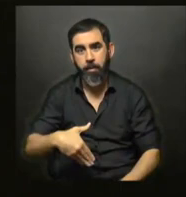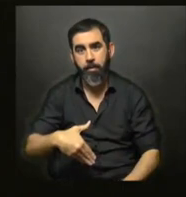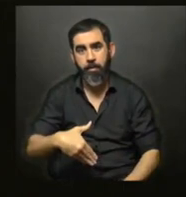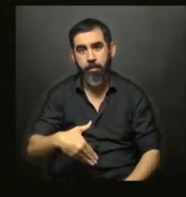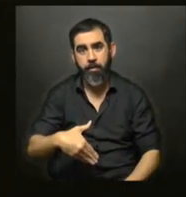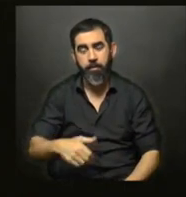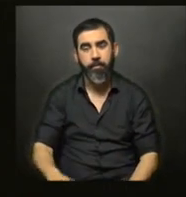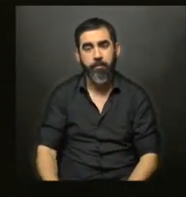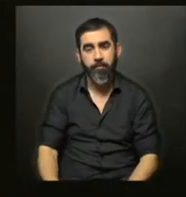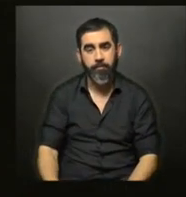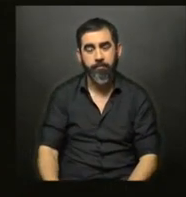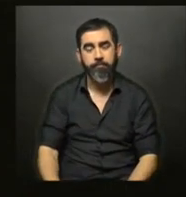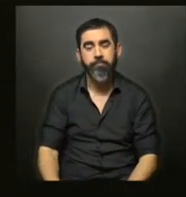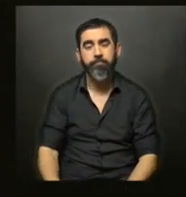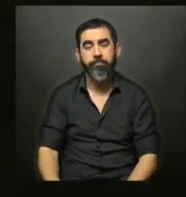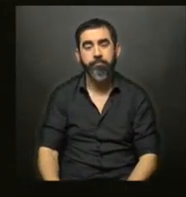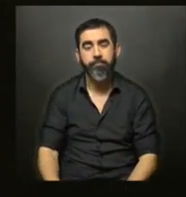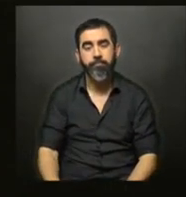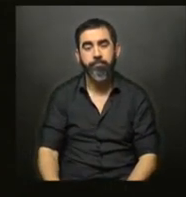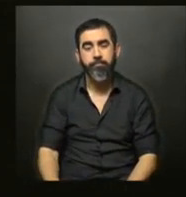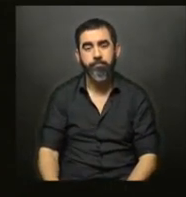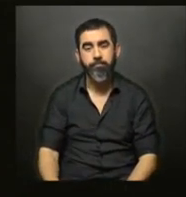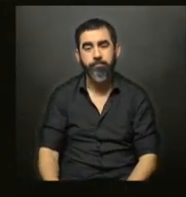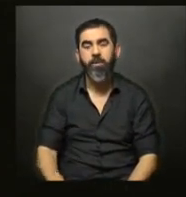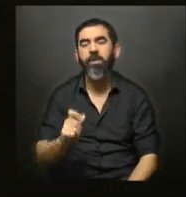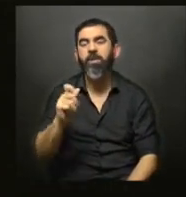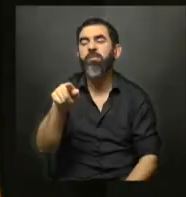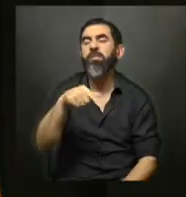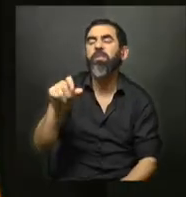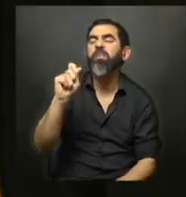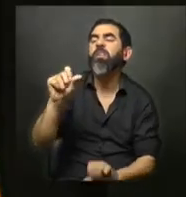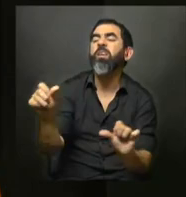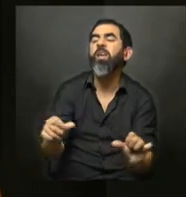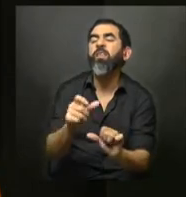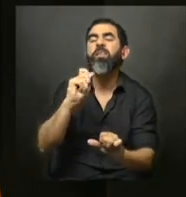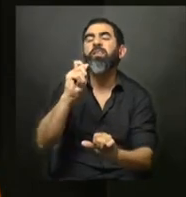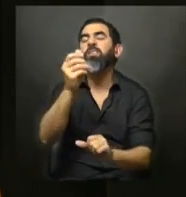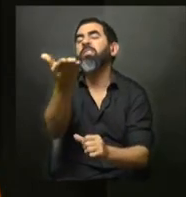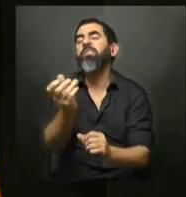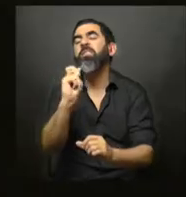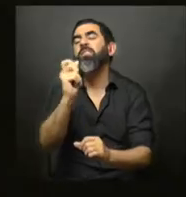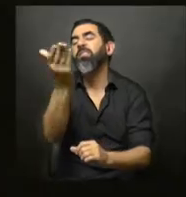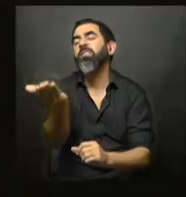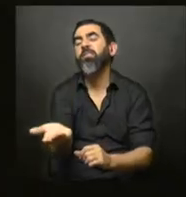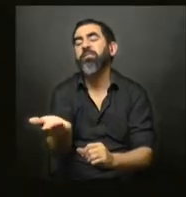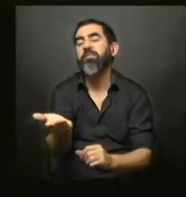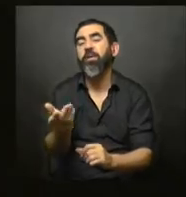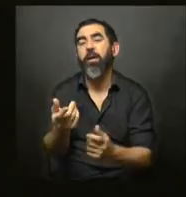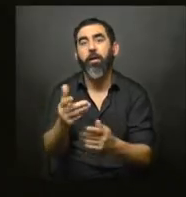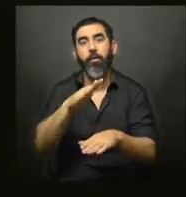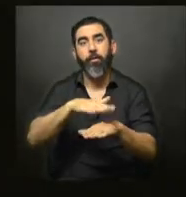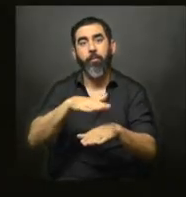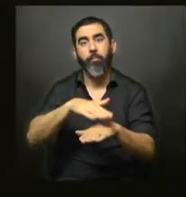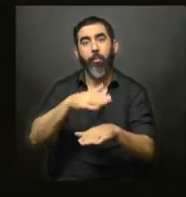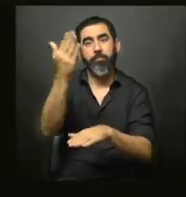po, po! ¡Po, po, po, po! ¿Y ustedes quiénes son? ¿Qué están haciendo acá? ¿Quién sos vos? ¡Ay, el conductor Newton!